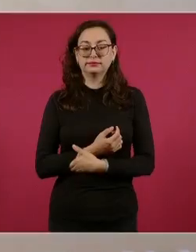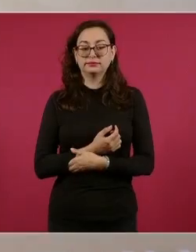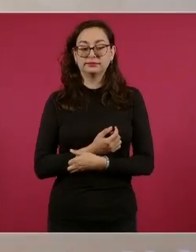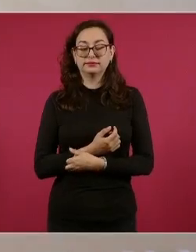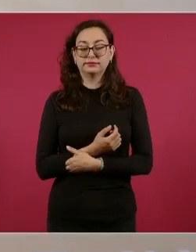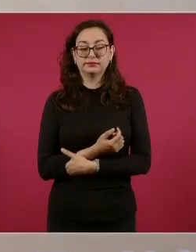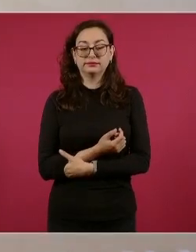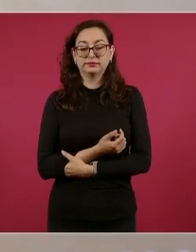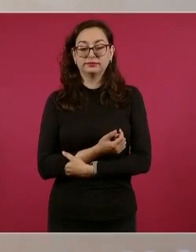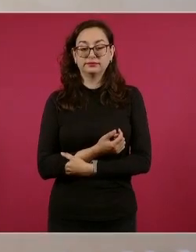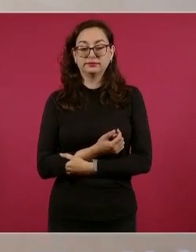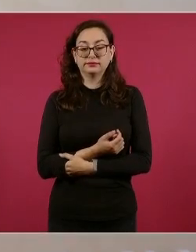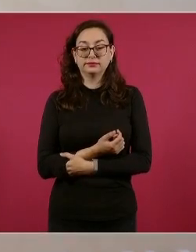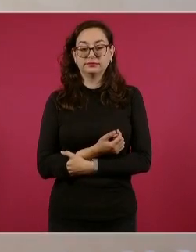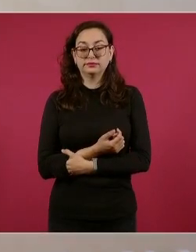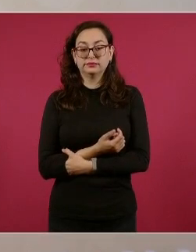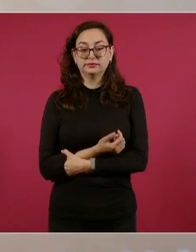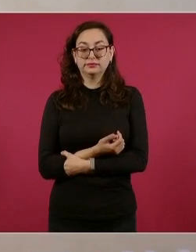y además